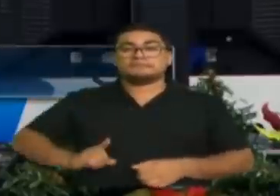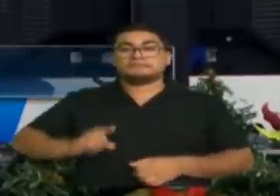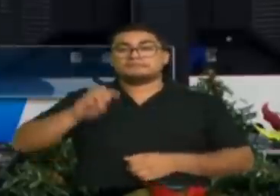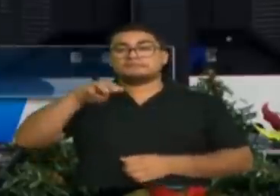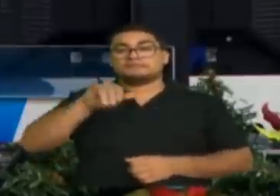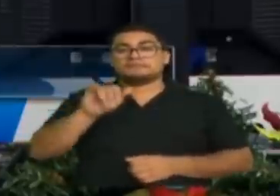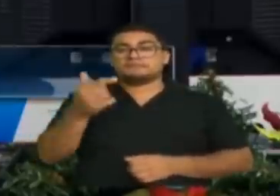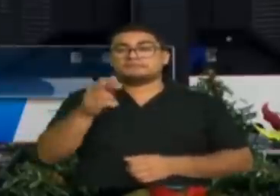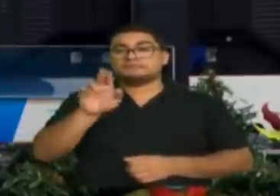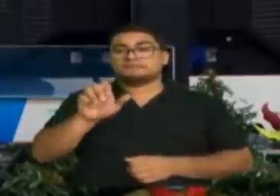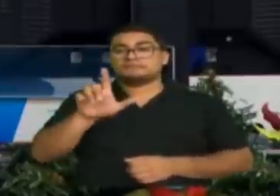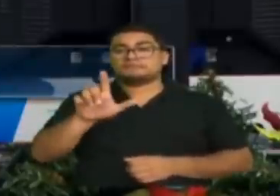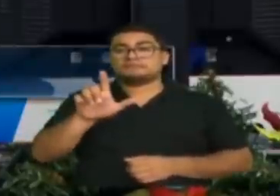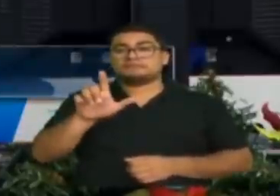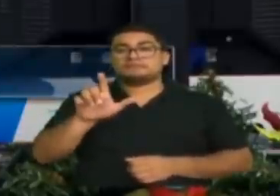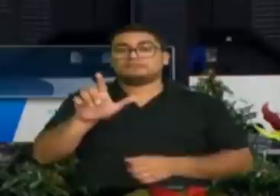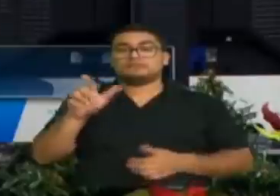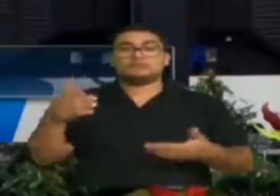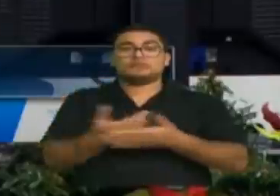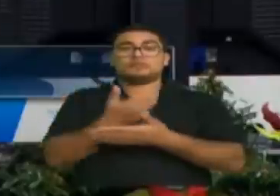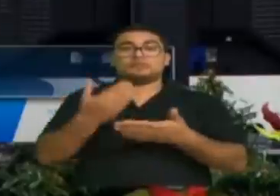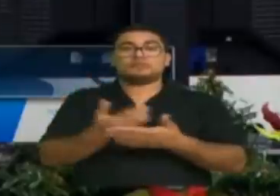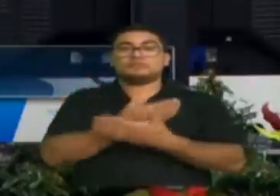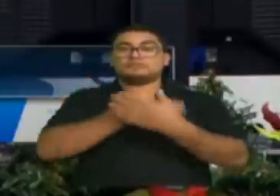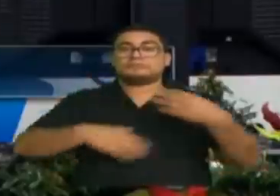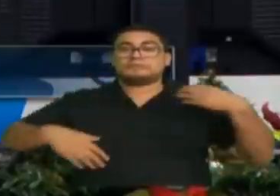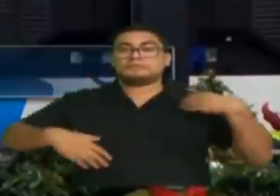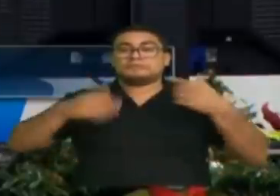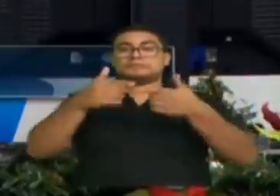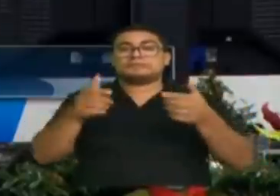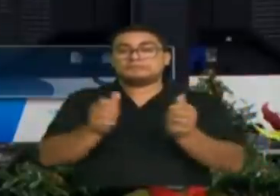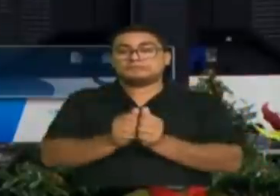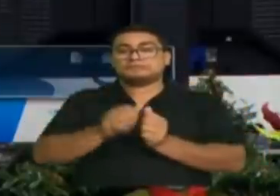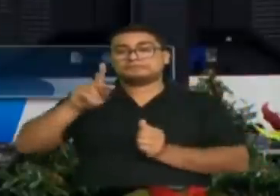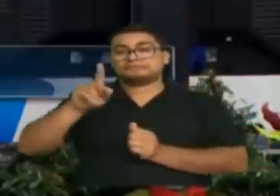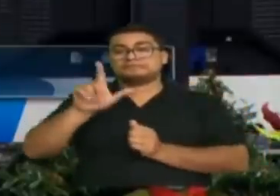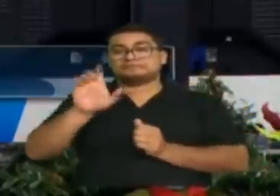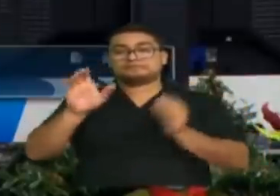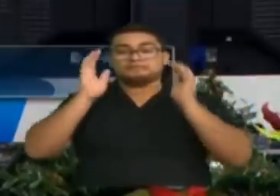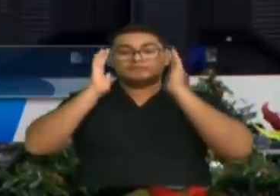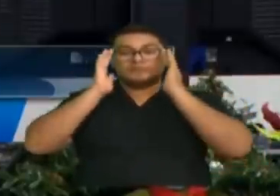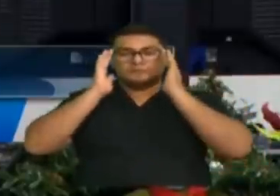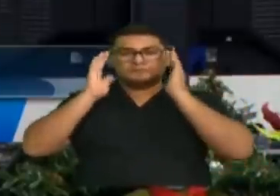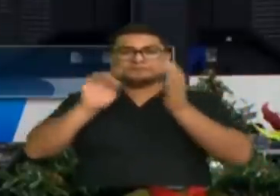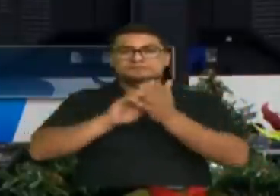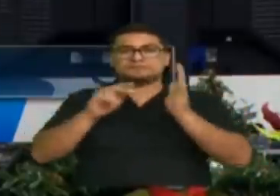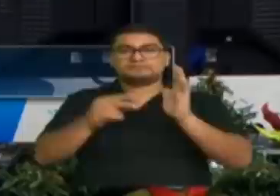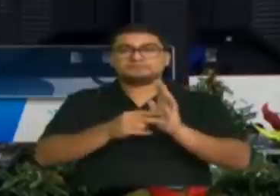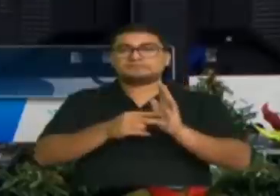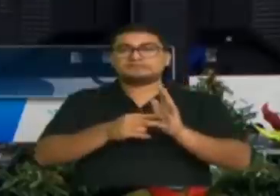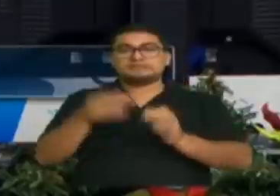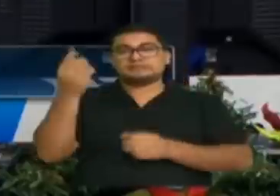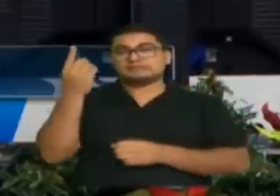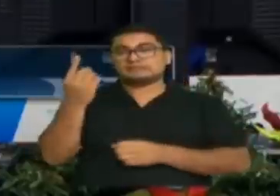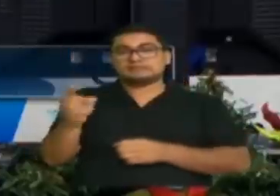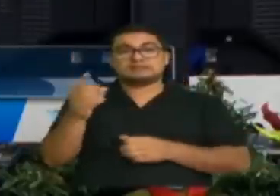Miguel Anselmo Rosales Ortega como el nuevo presidente del partido, constituyendo una flagrante